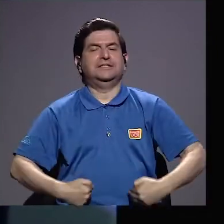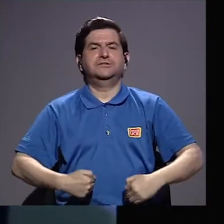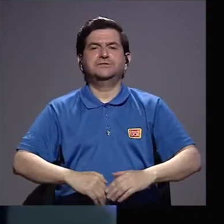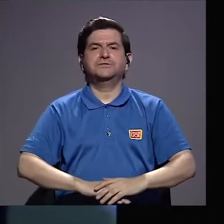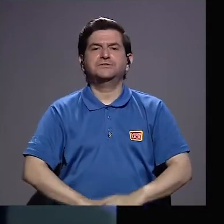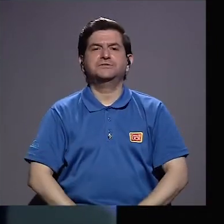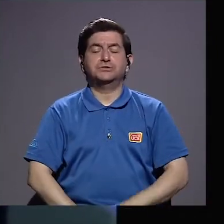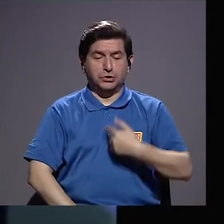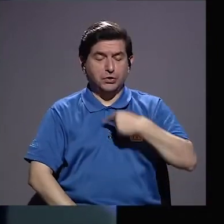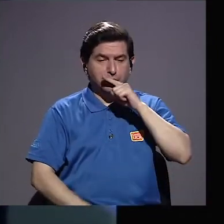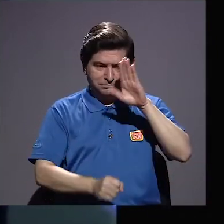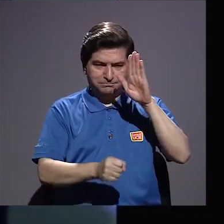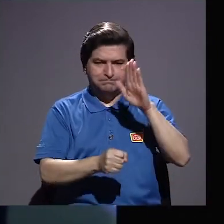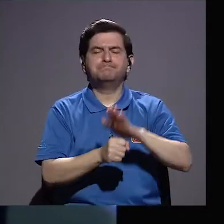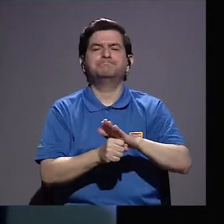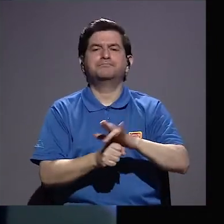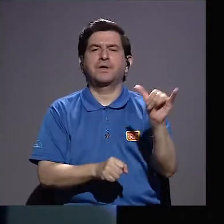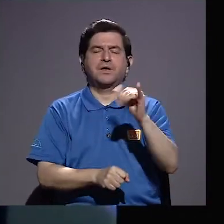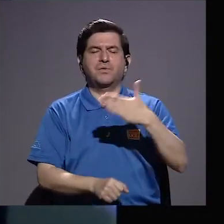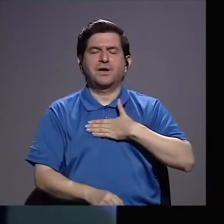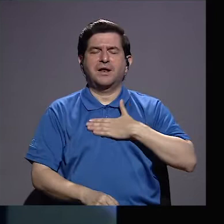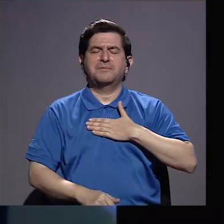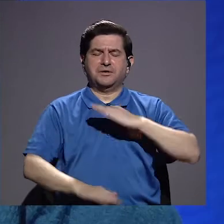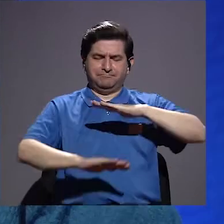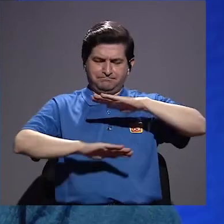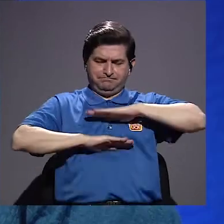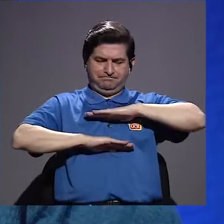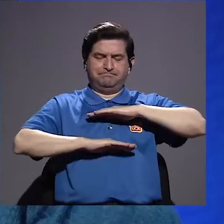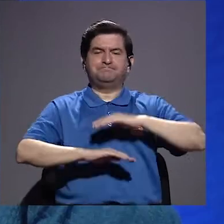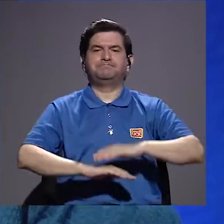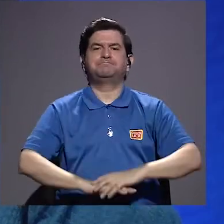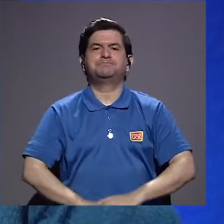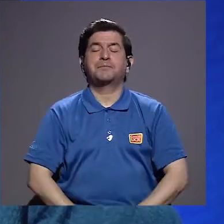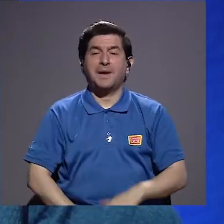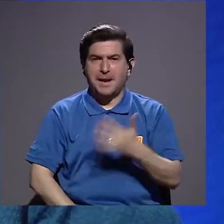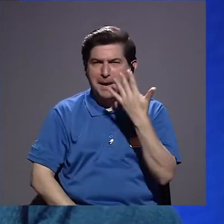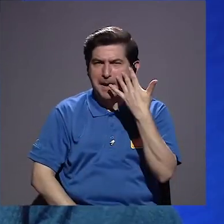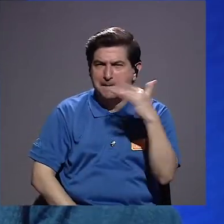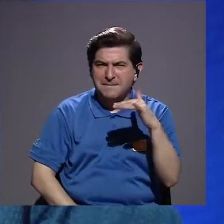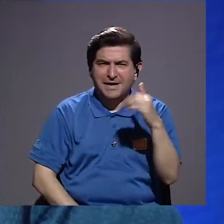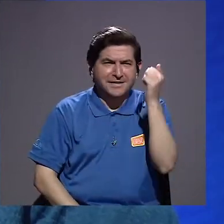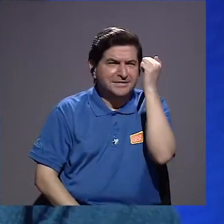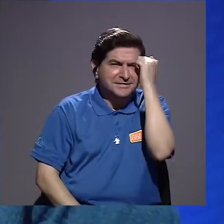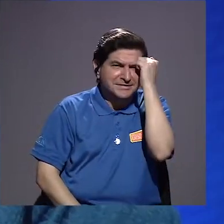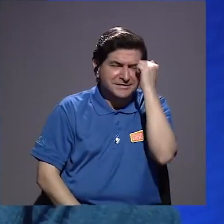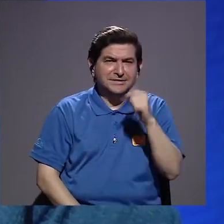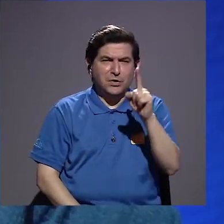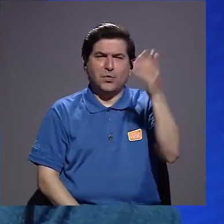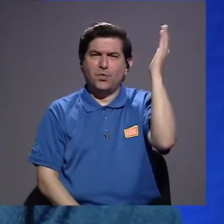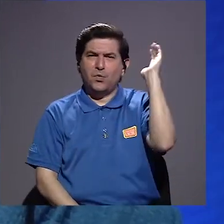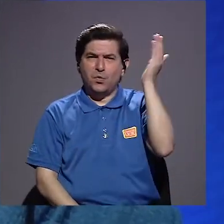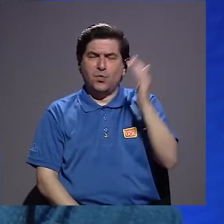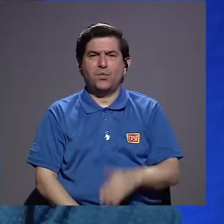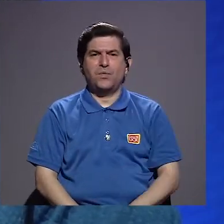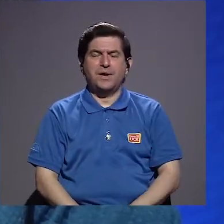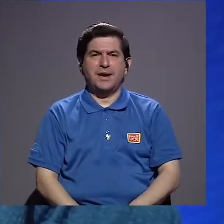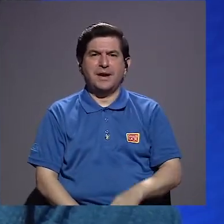y lo he logrado. Eso también me da mucha satisfacción. Parecería un absurdo que una conferencia como la de Viena